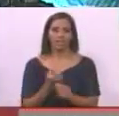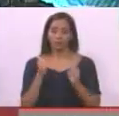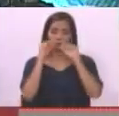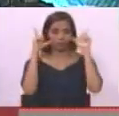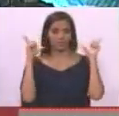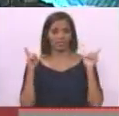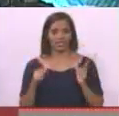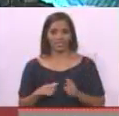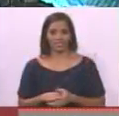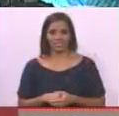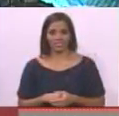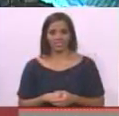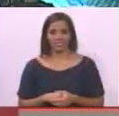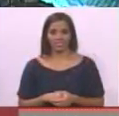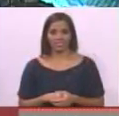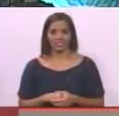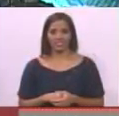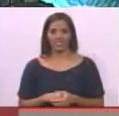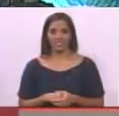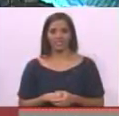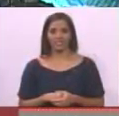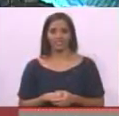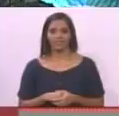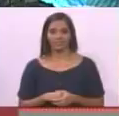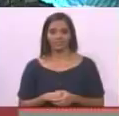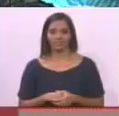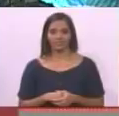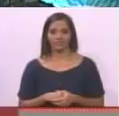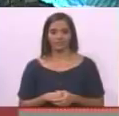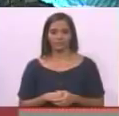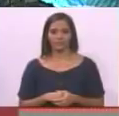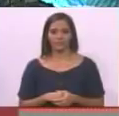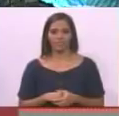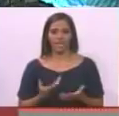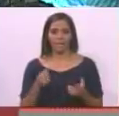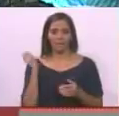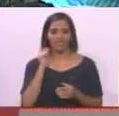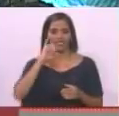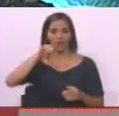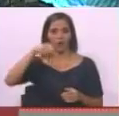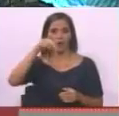sorpresa. Que él esté diciendo en el mes de junio,